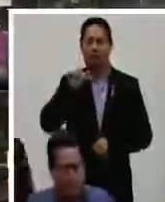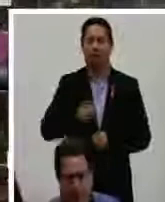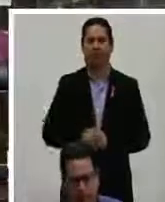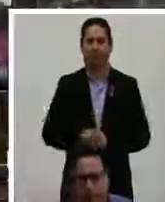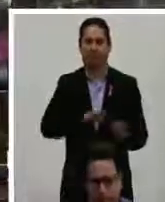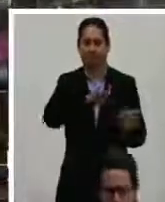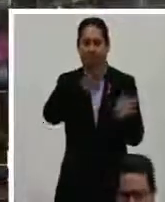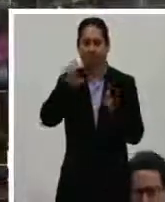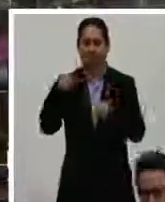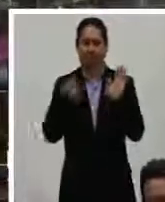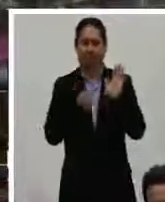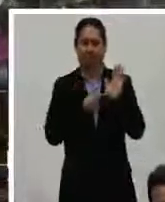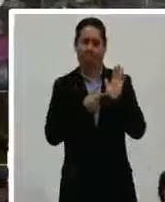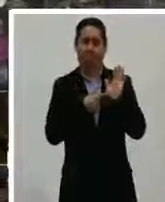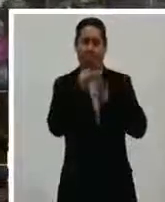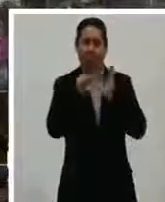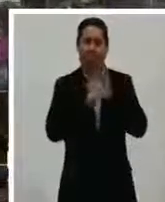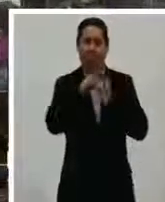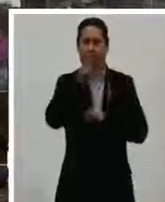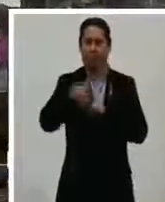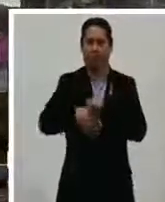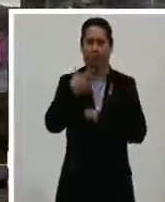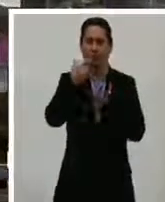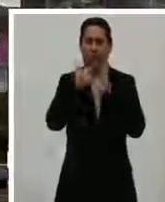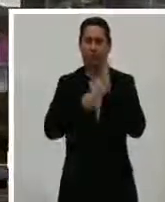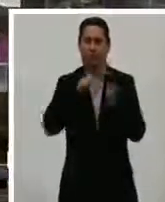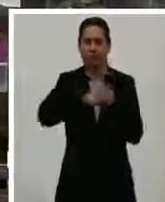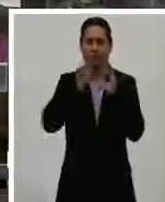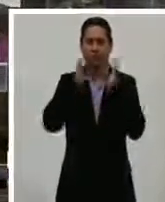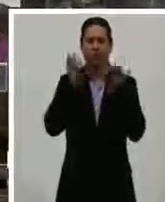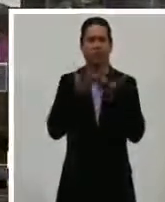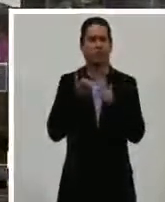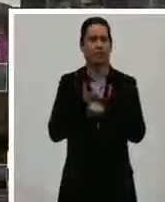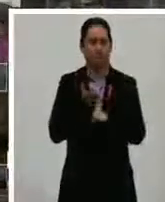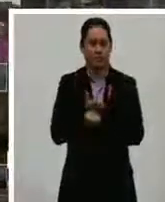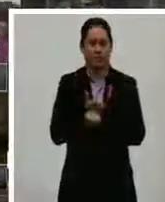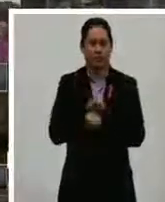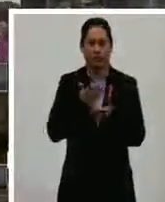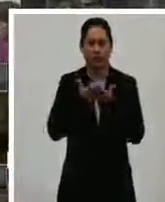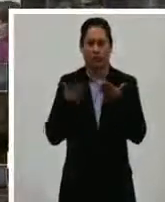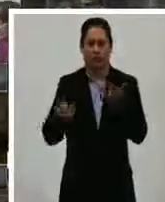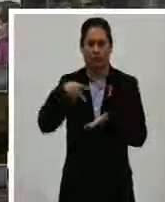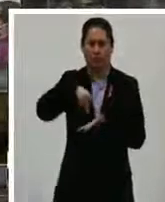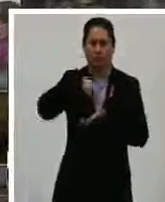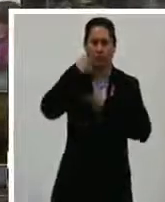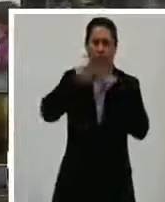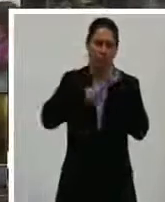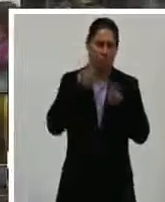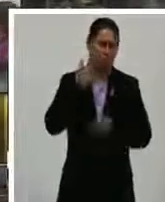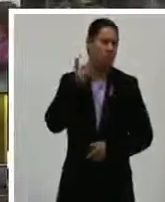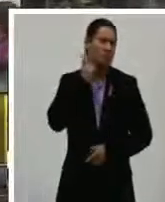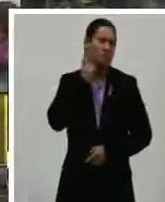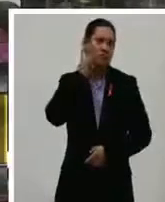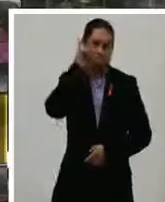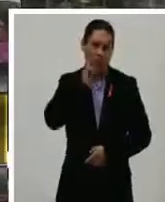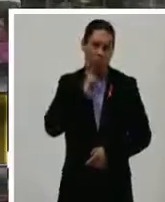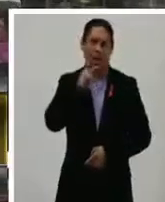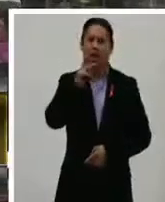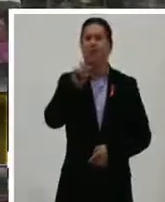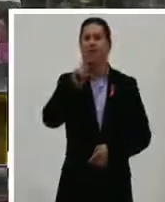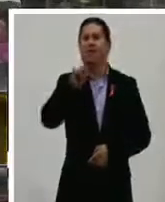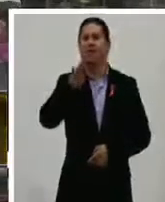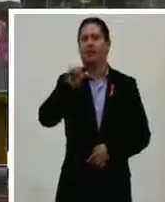artículo 115 el reglamento interior de este poder legislativo se concede el uso de la palabra a la